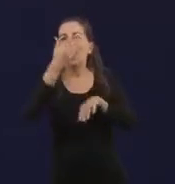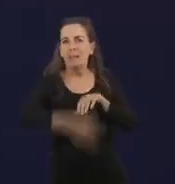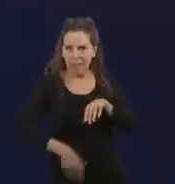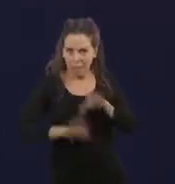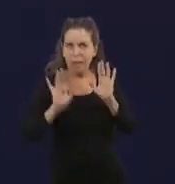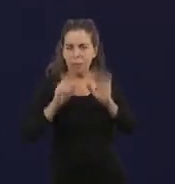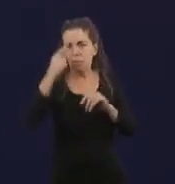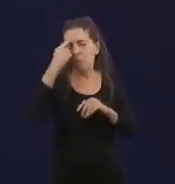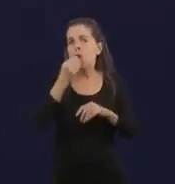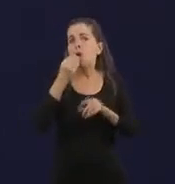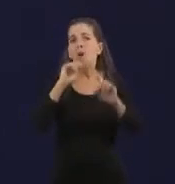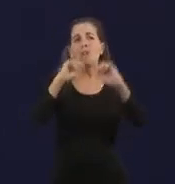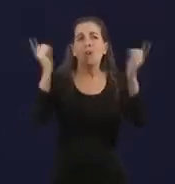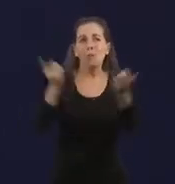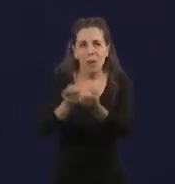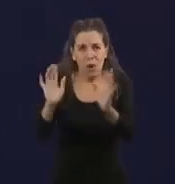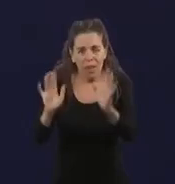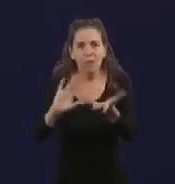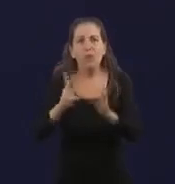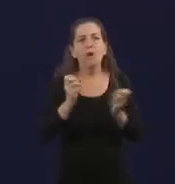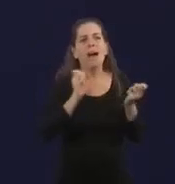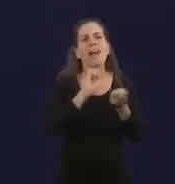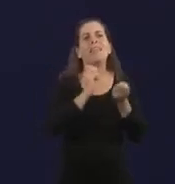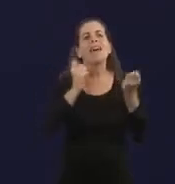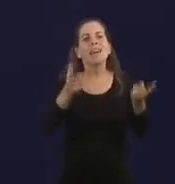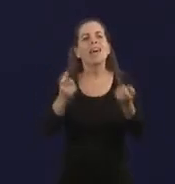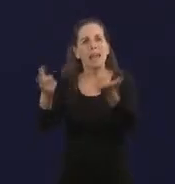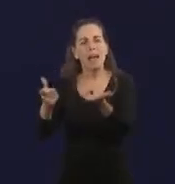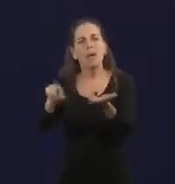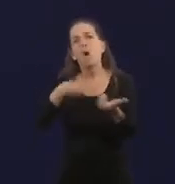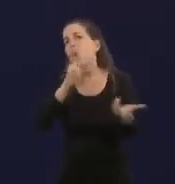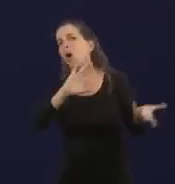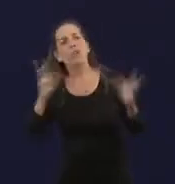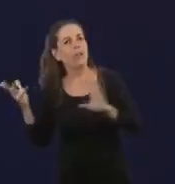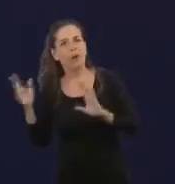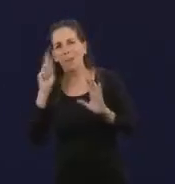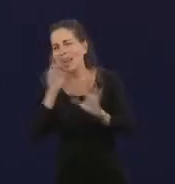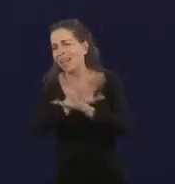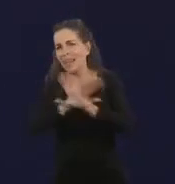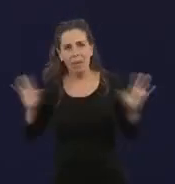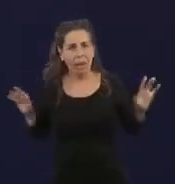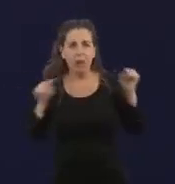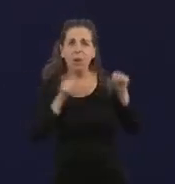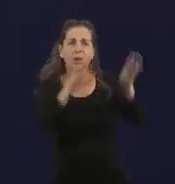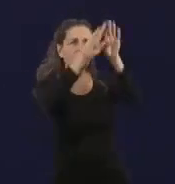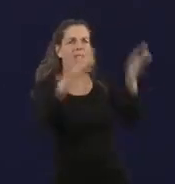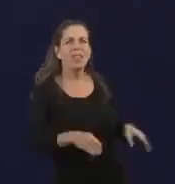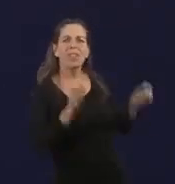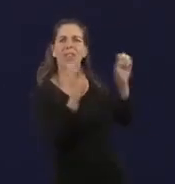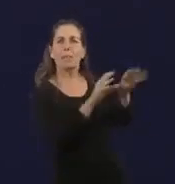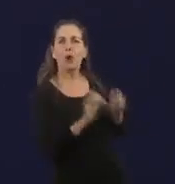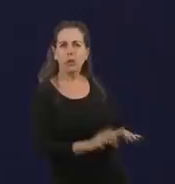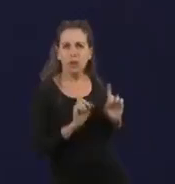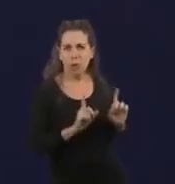comedores y a personas vulnerables va por otra vía, por otro programa y por otro canal que nada tiene que ver con estos depósitos que se hicieron tan